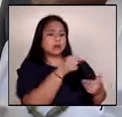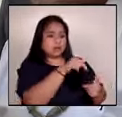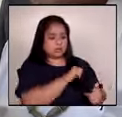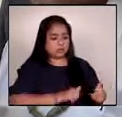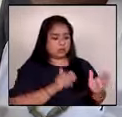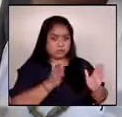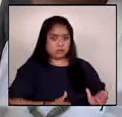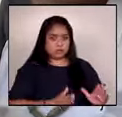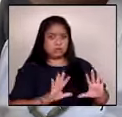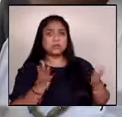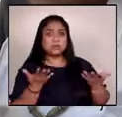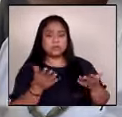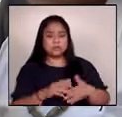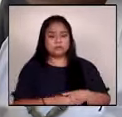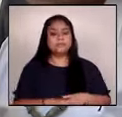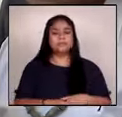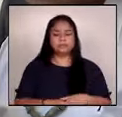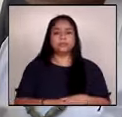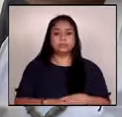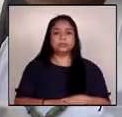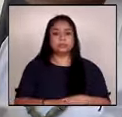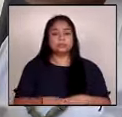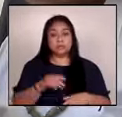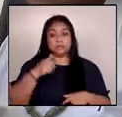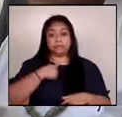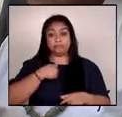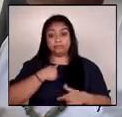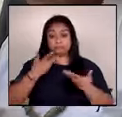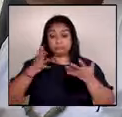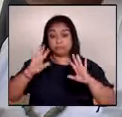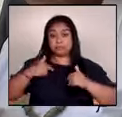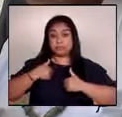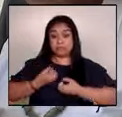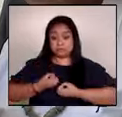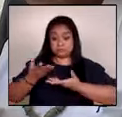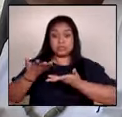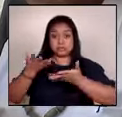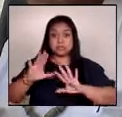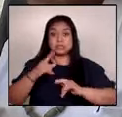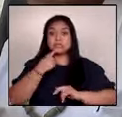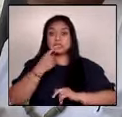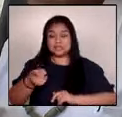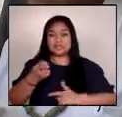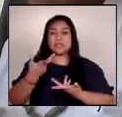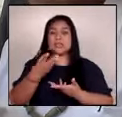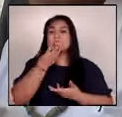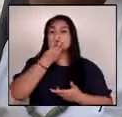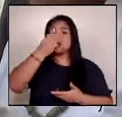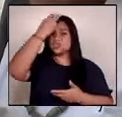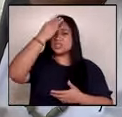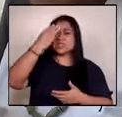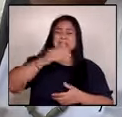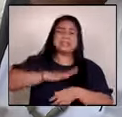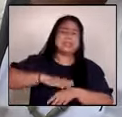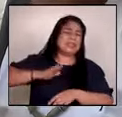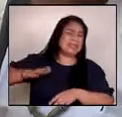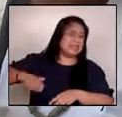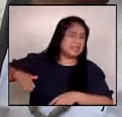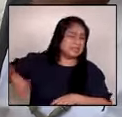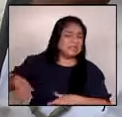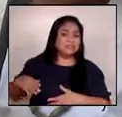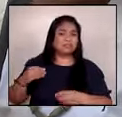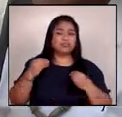hecho ver a los alcaldes que nosotros reconocemos que el Quiché es uno de los departamentos más abandonados históricamente y en